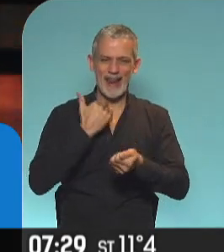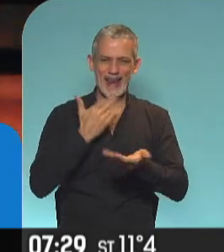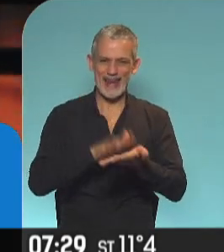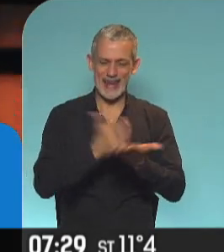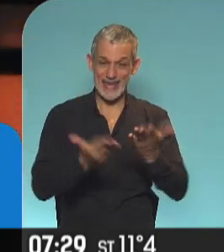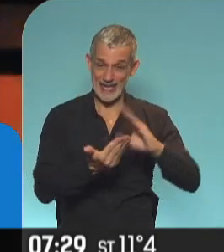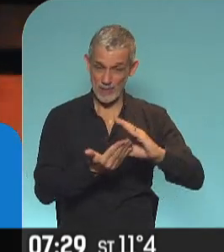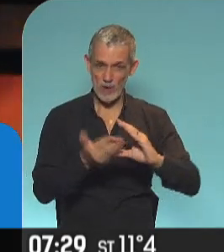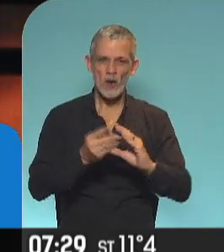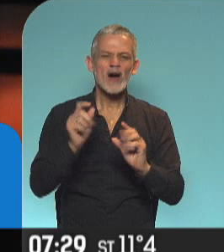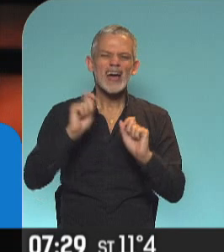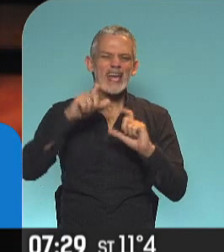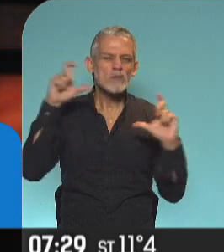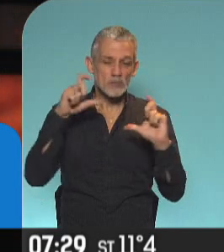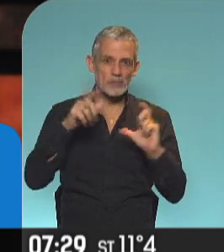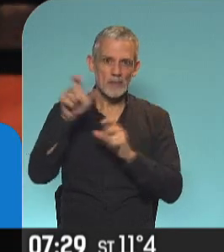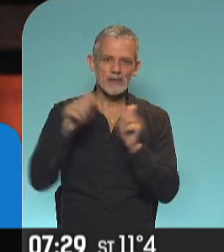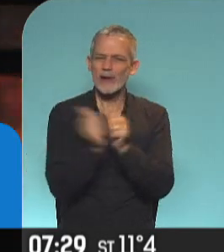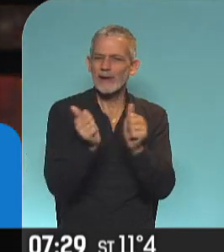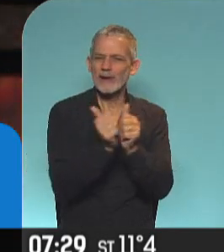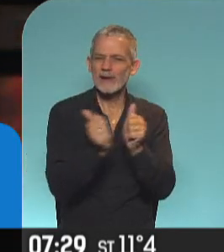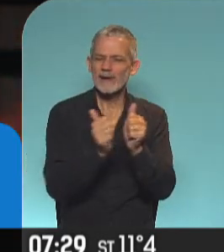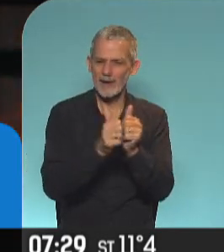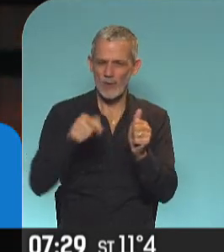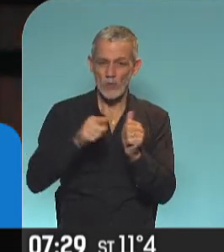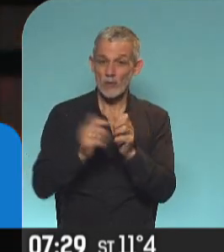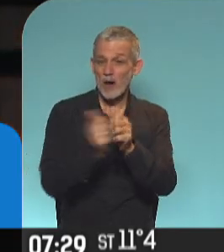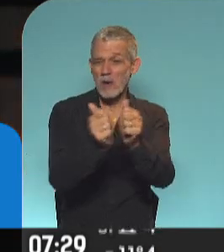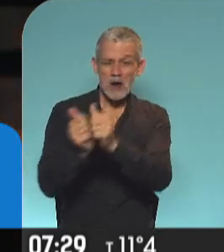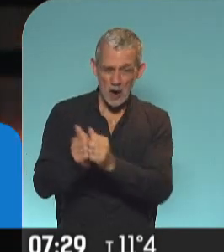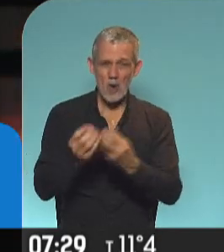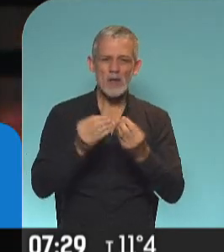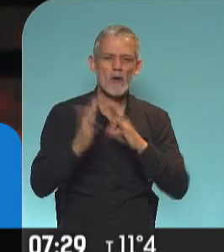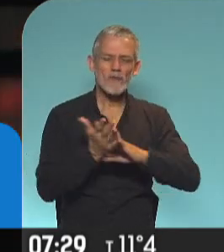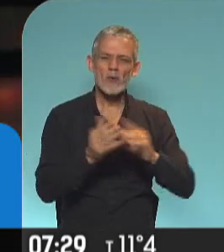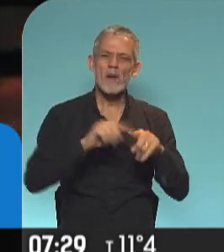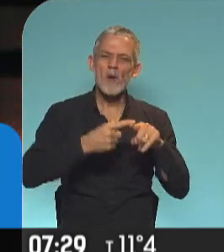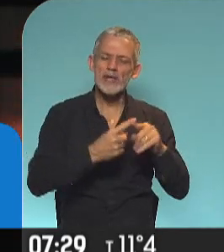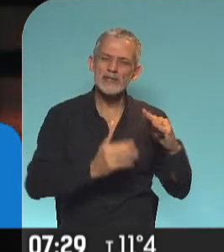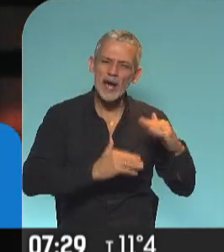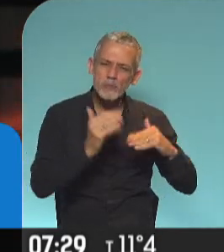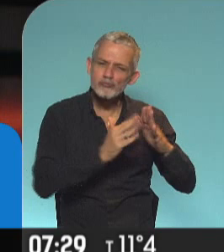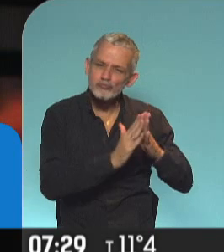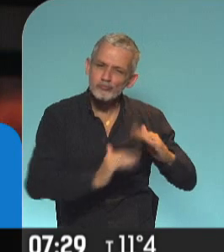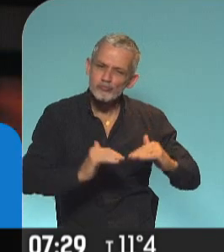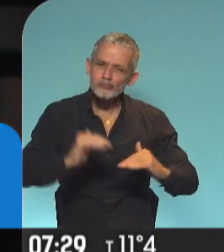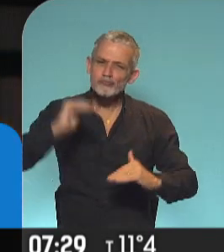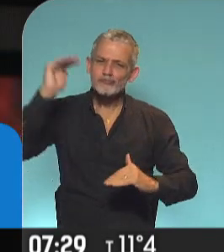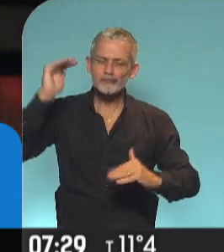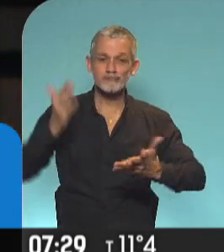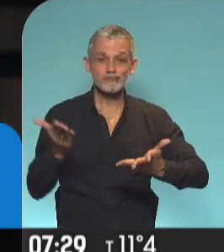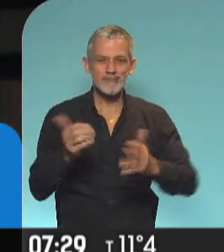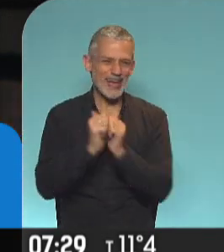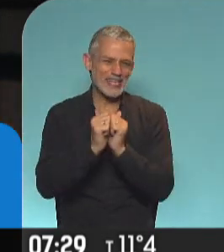que acompañaron al expresidente durante su recorrido y su construcción política, pero también con muchas historias personales.